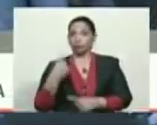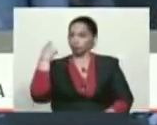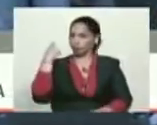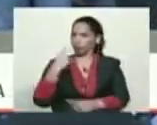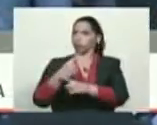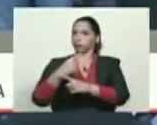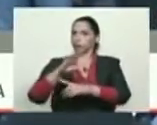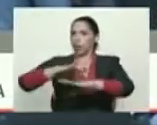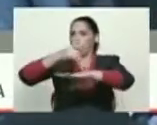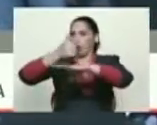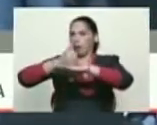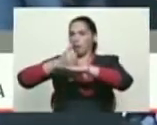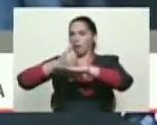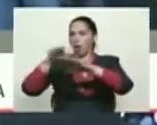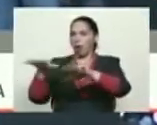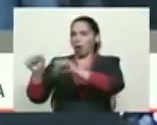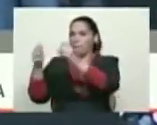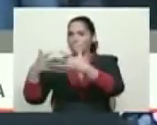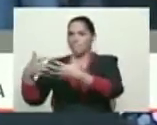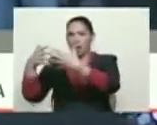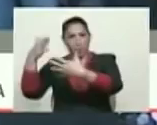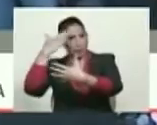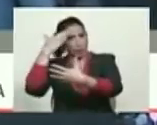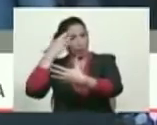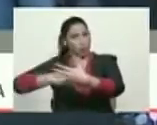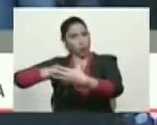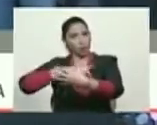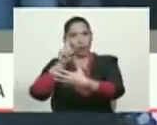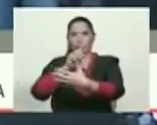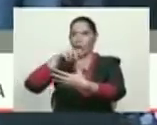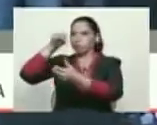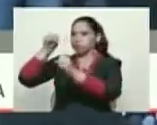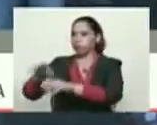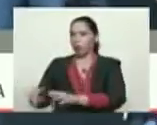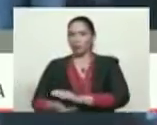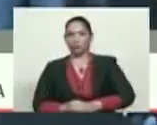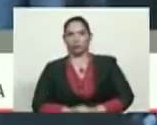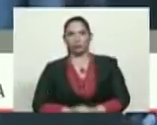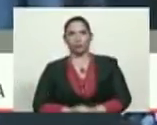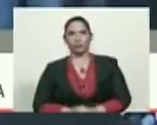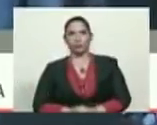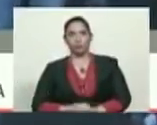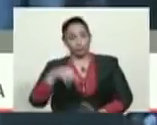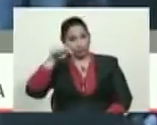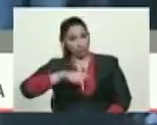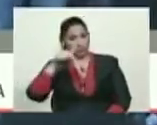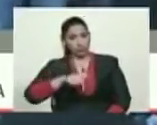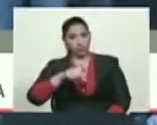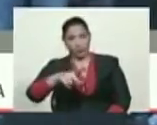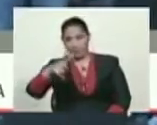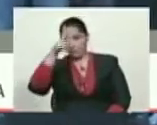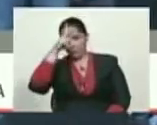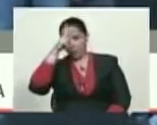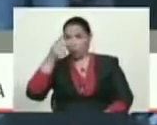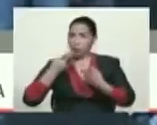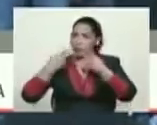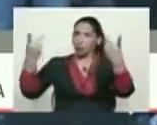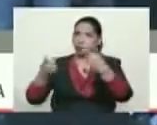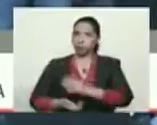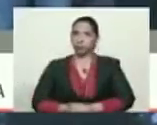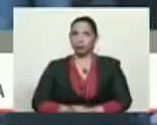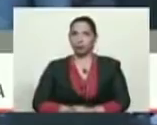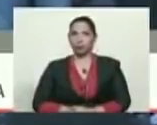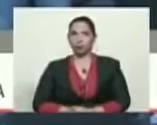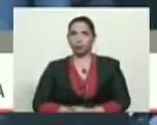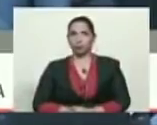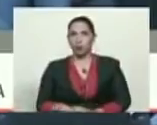Deberían los jefes del imperio saber que nosotros no nos vamos a rendir. Y desde aquí, desde Falcón, lo digo, como lo